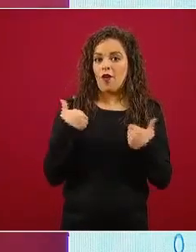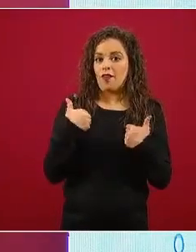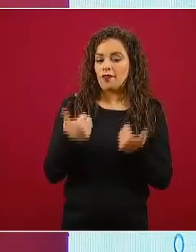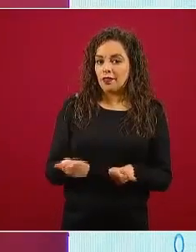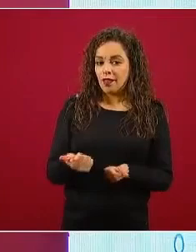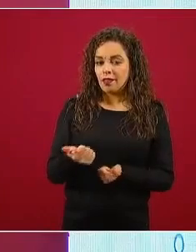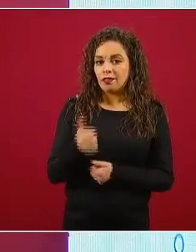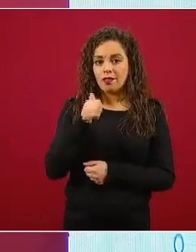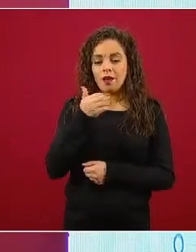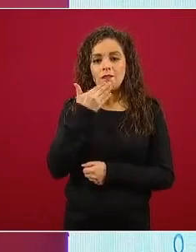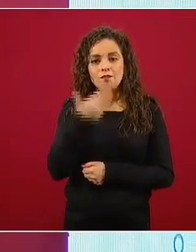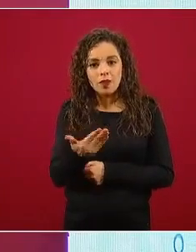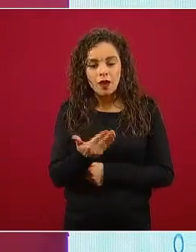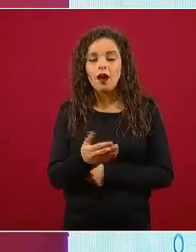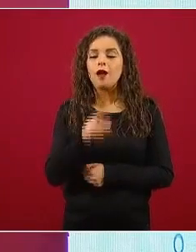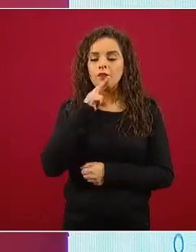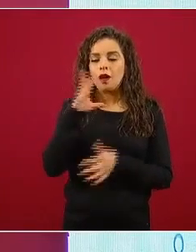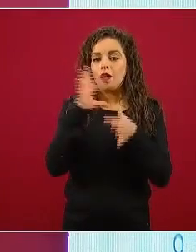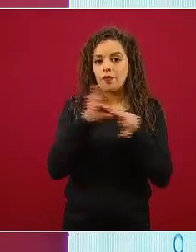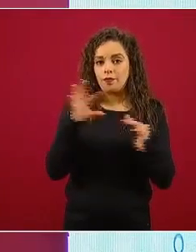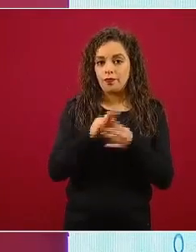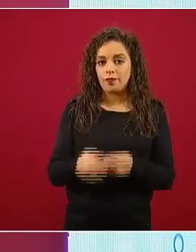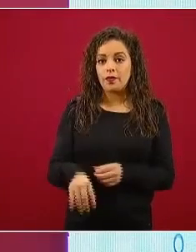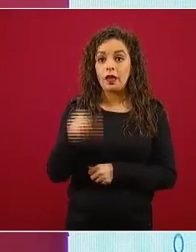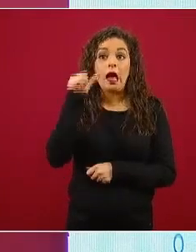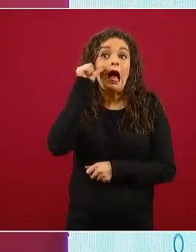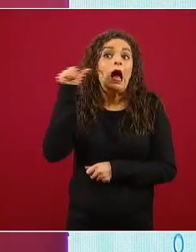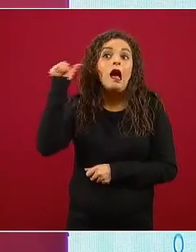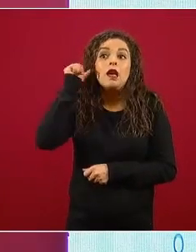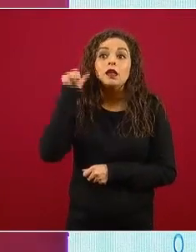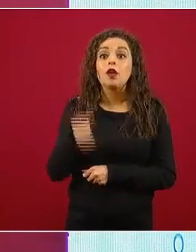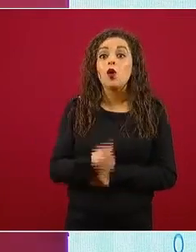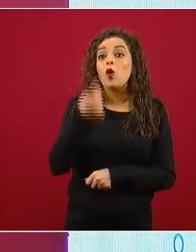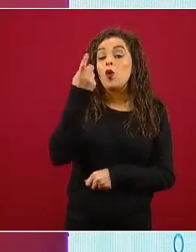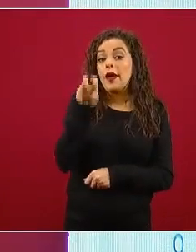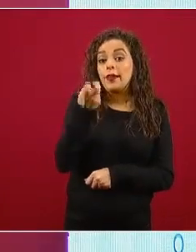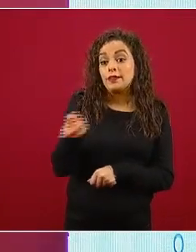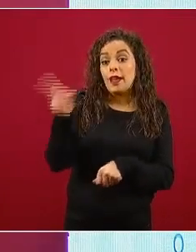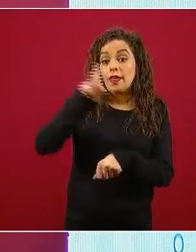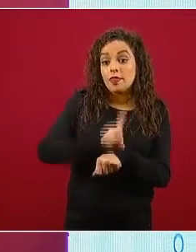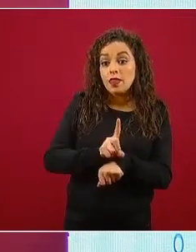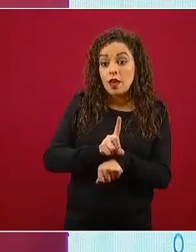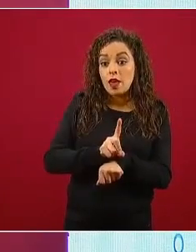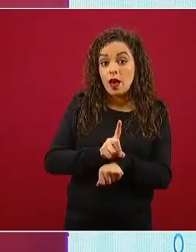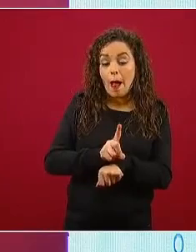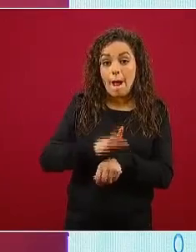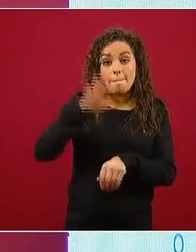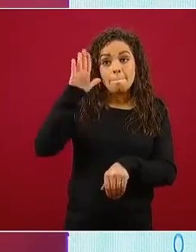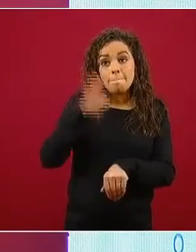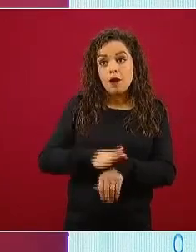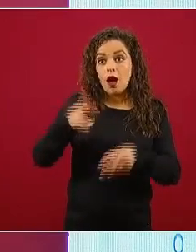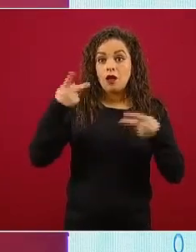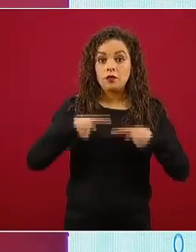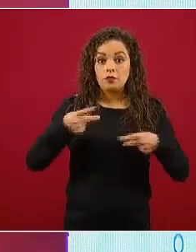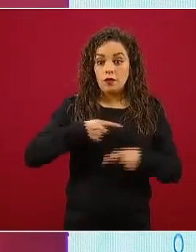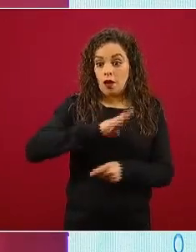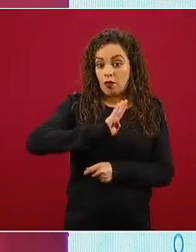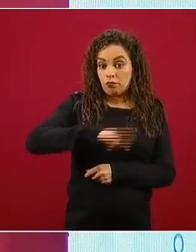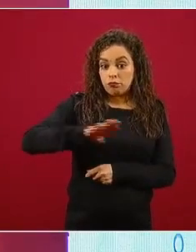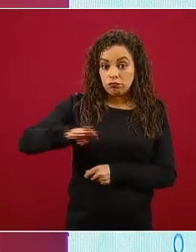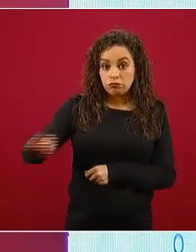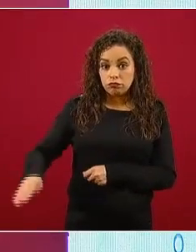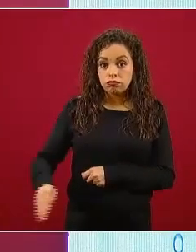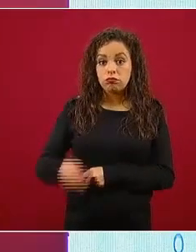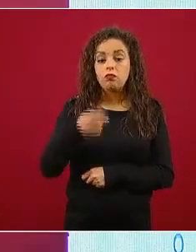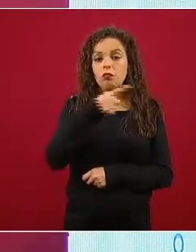mayor intensidad de mortalidad, lo que naturalmente llevaría a pensar que la epidemia